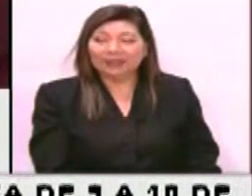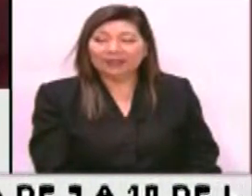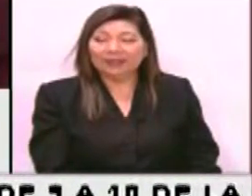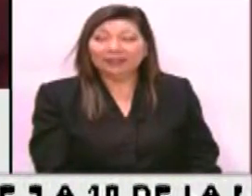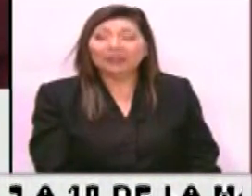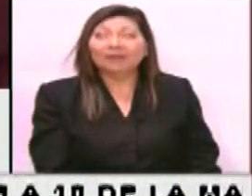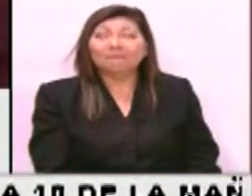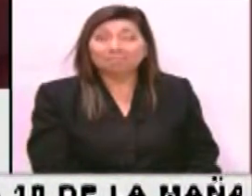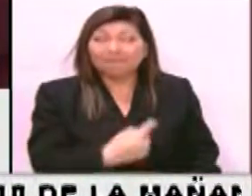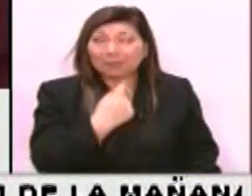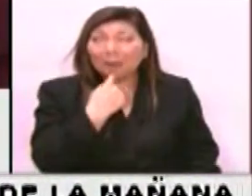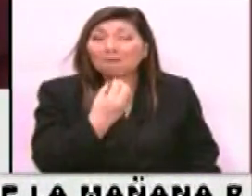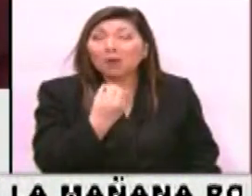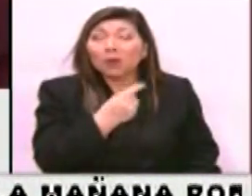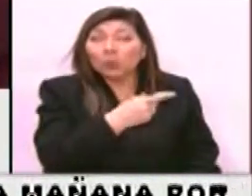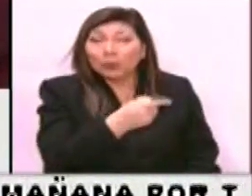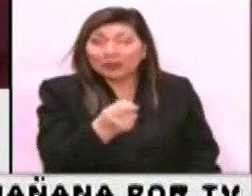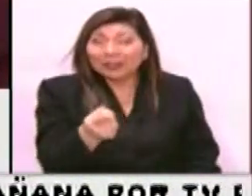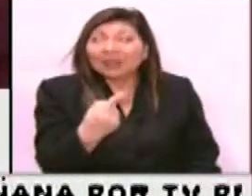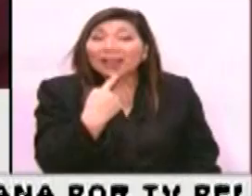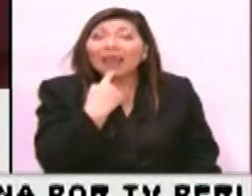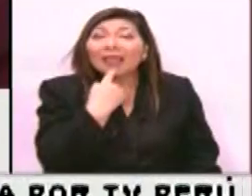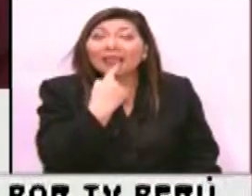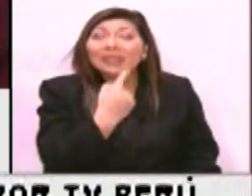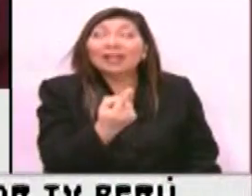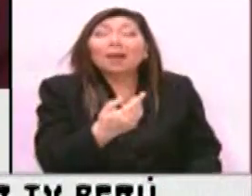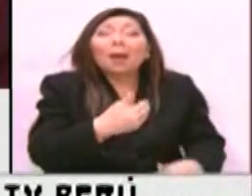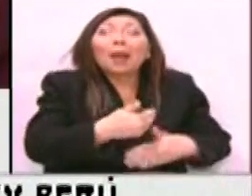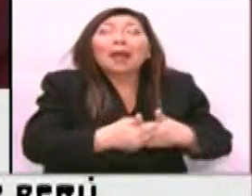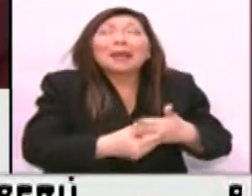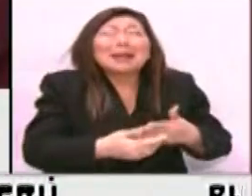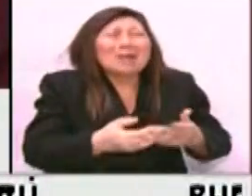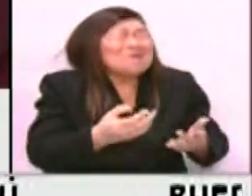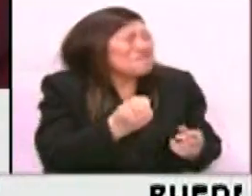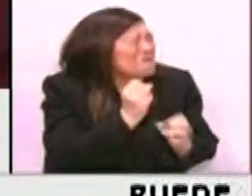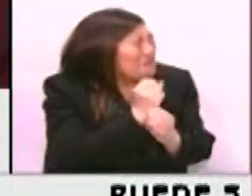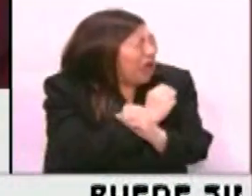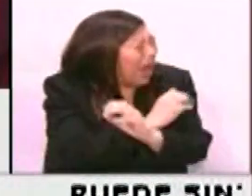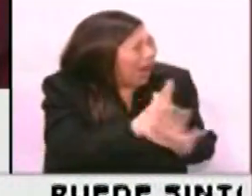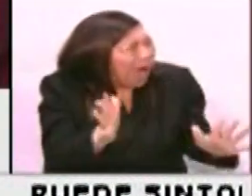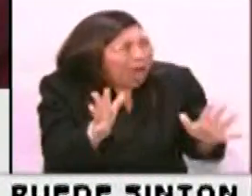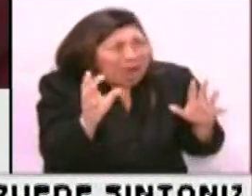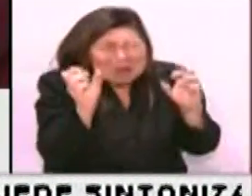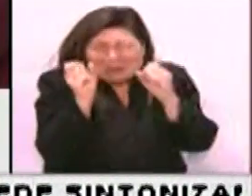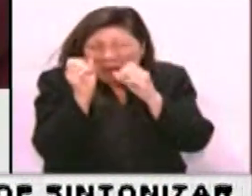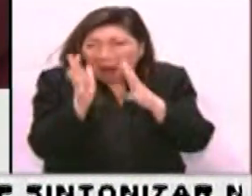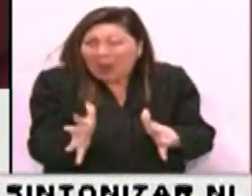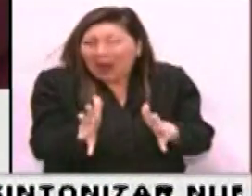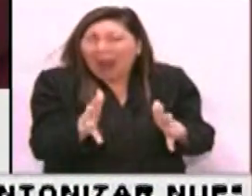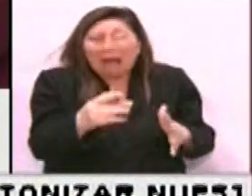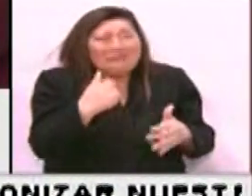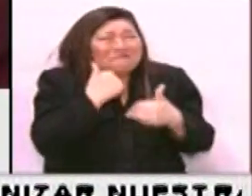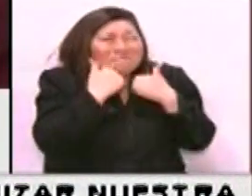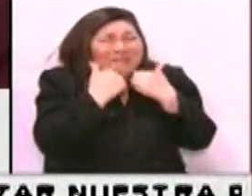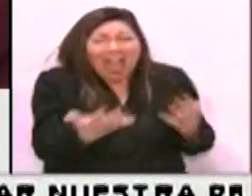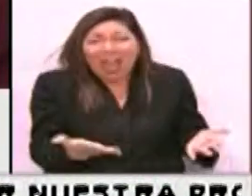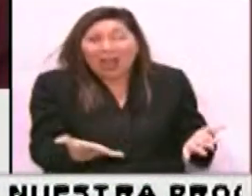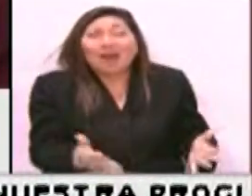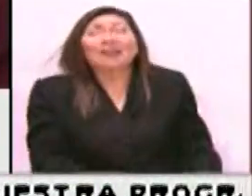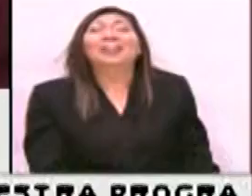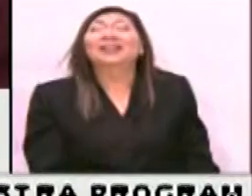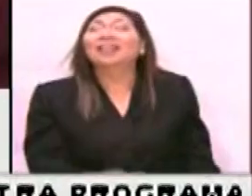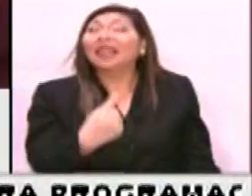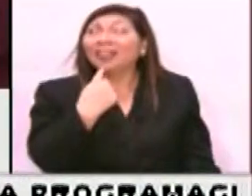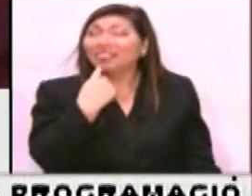Ese es el tema, porque lo que ustedes están diciendo es que aquí se ha producido un sacrilegio contra la República y que en